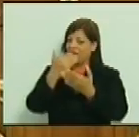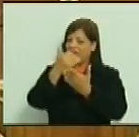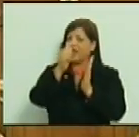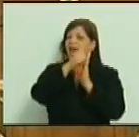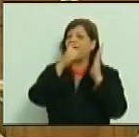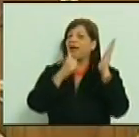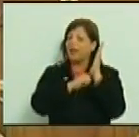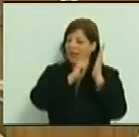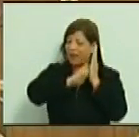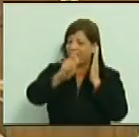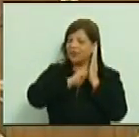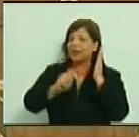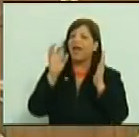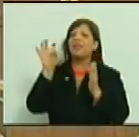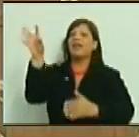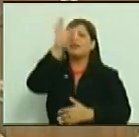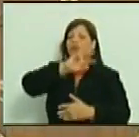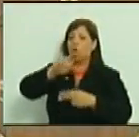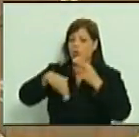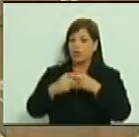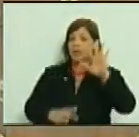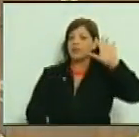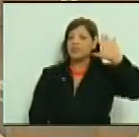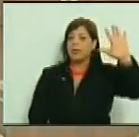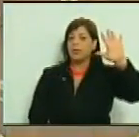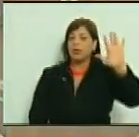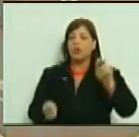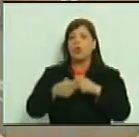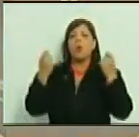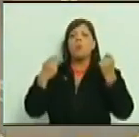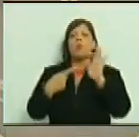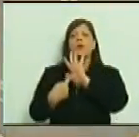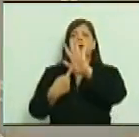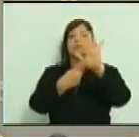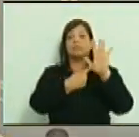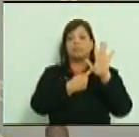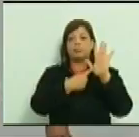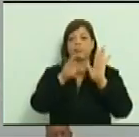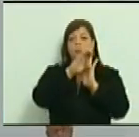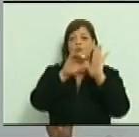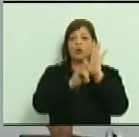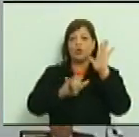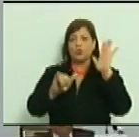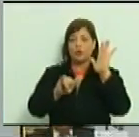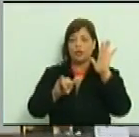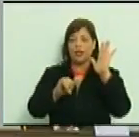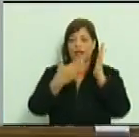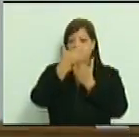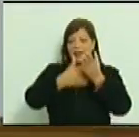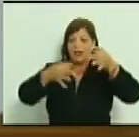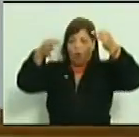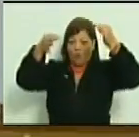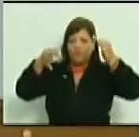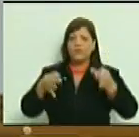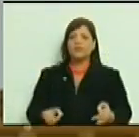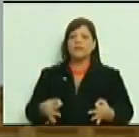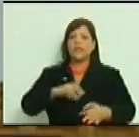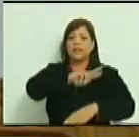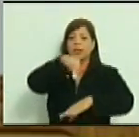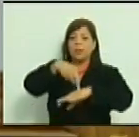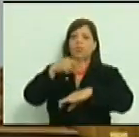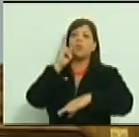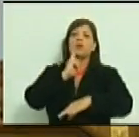las Naciones Unidas. Quinto, publíquese el presente decreto constituyente en la Gaceta Oficial de la